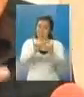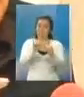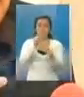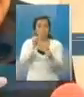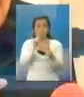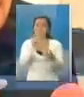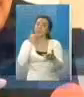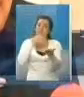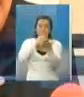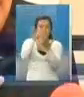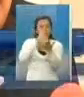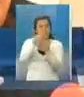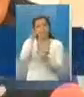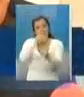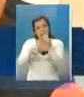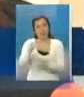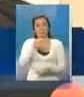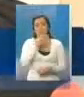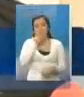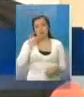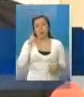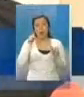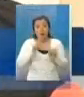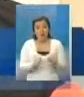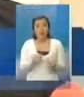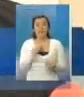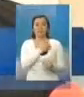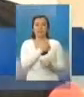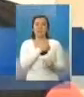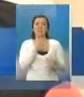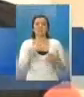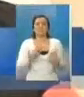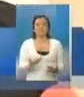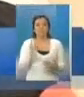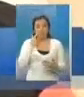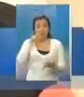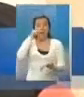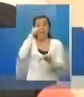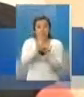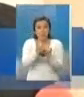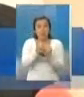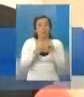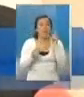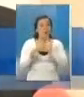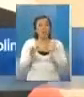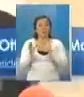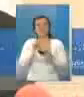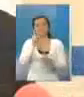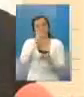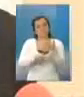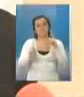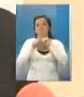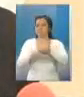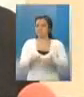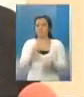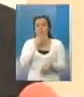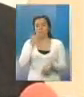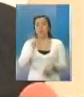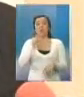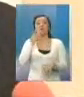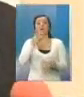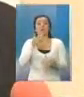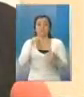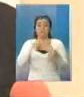aprobar o desaprobar o modificar el presupuesto, pero